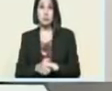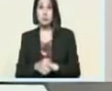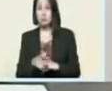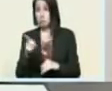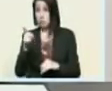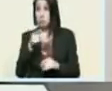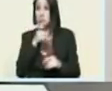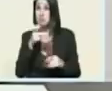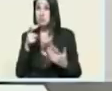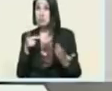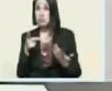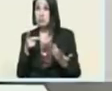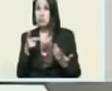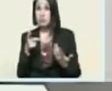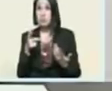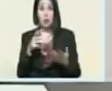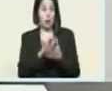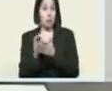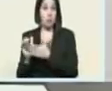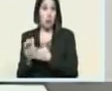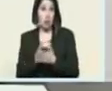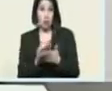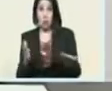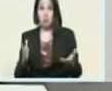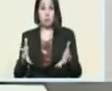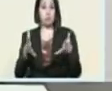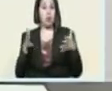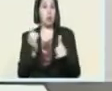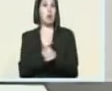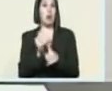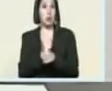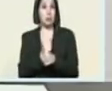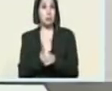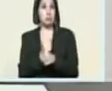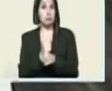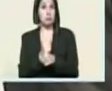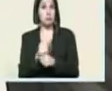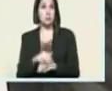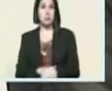¿Ah? Erika, compañera, vamos a lograrlo.